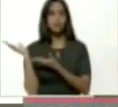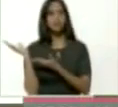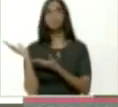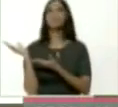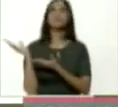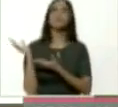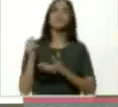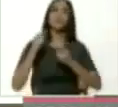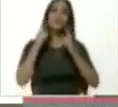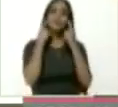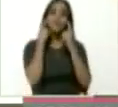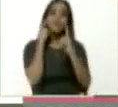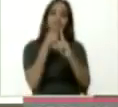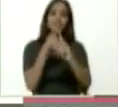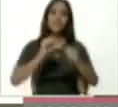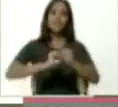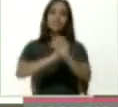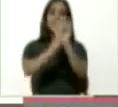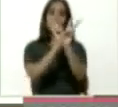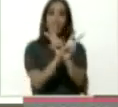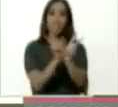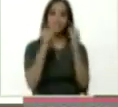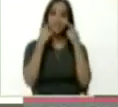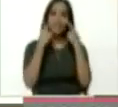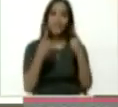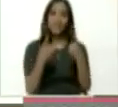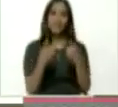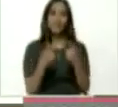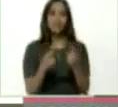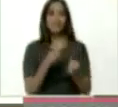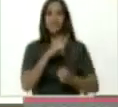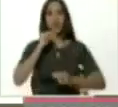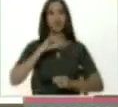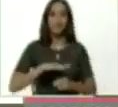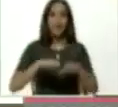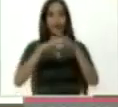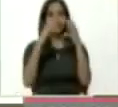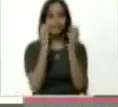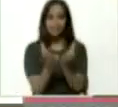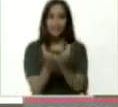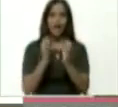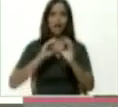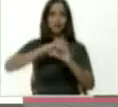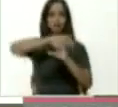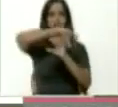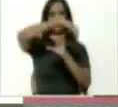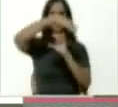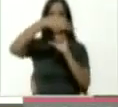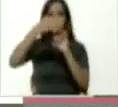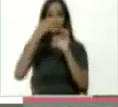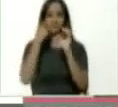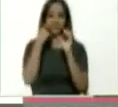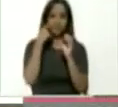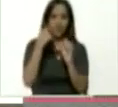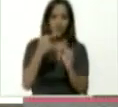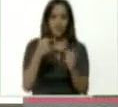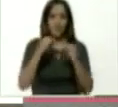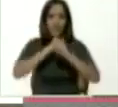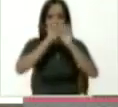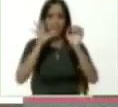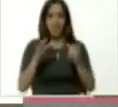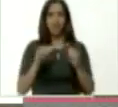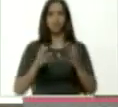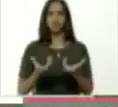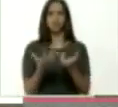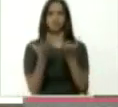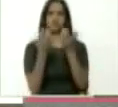los satélites, que obviamente no están en la Tierra, sino fuera de la Tierra, se ve el incendio del